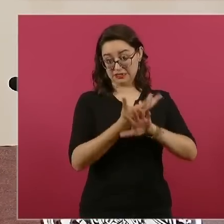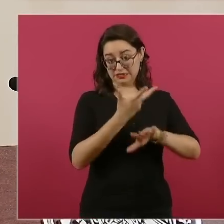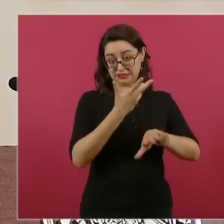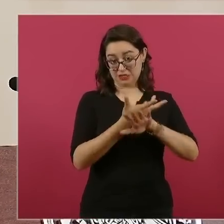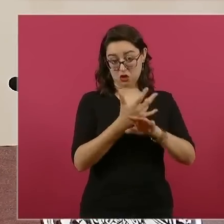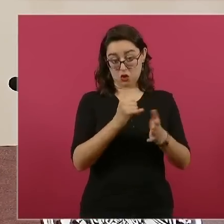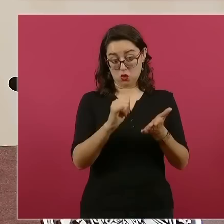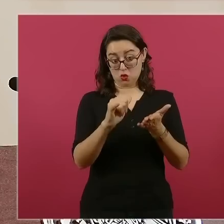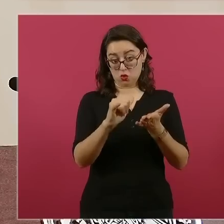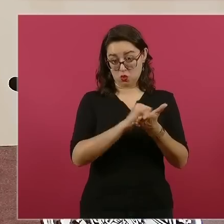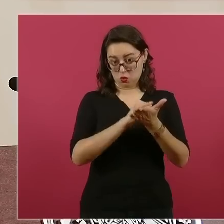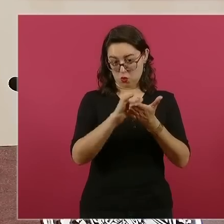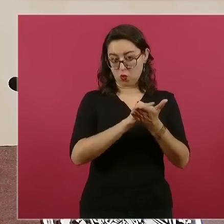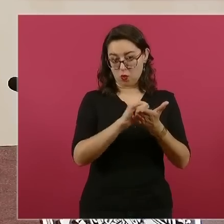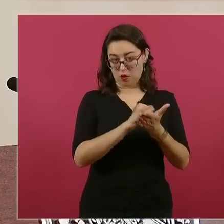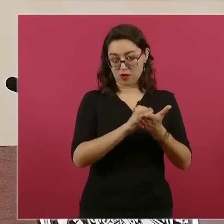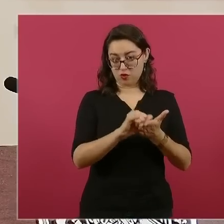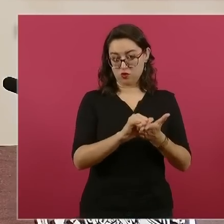Con muchísimo